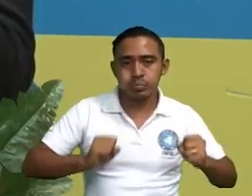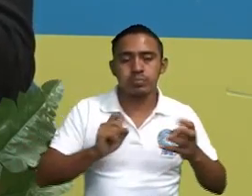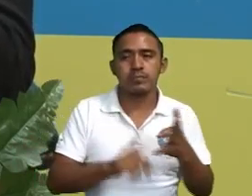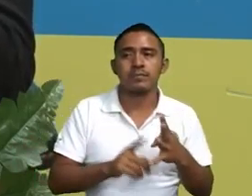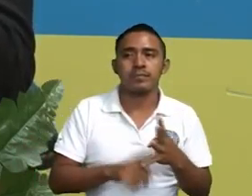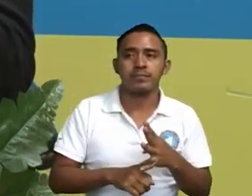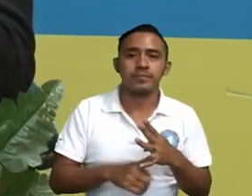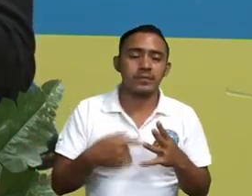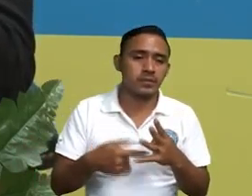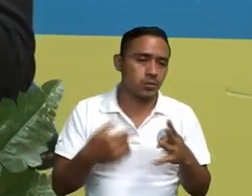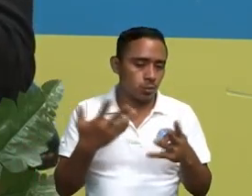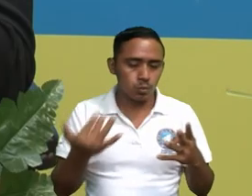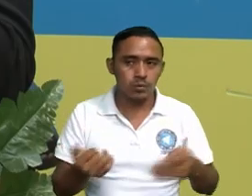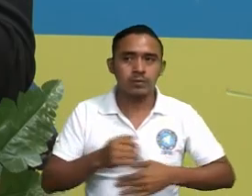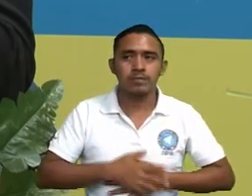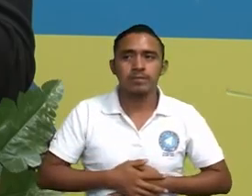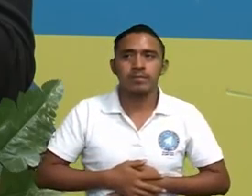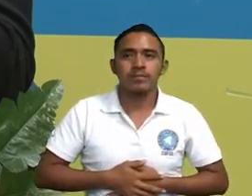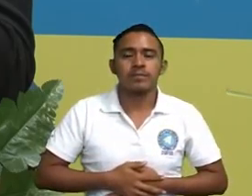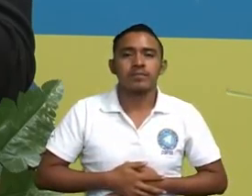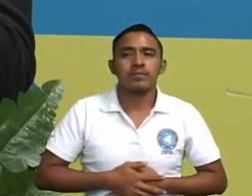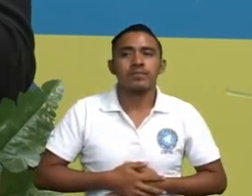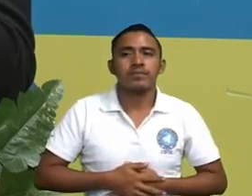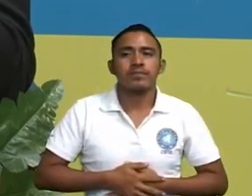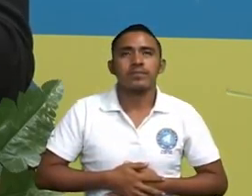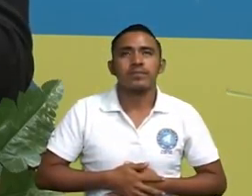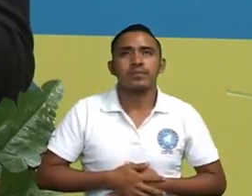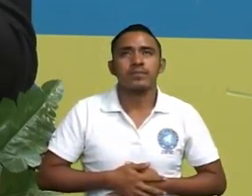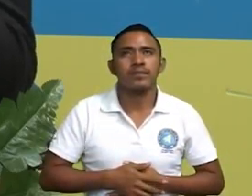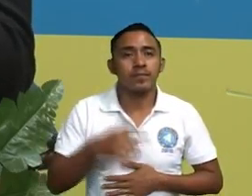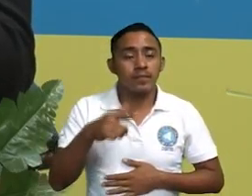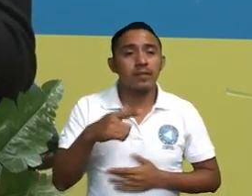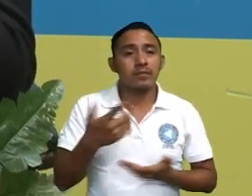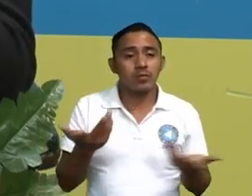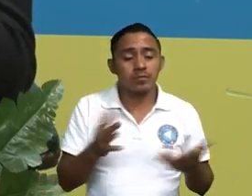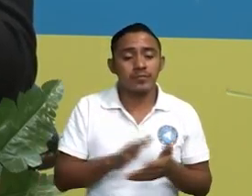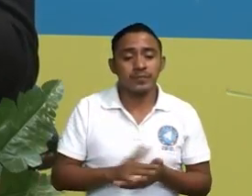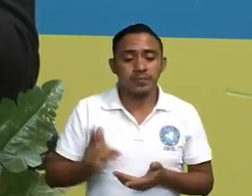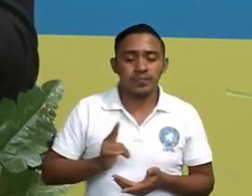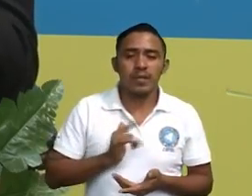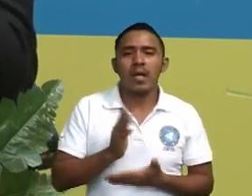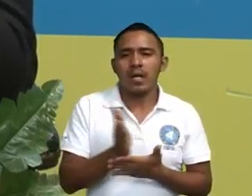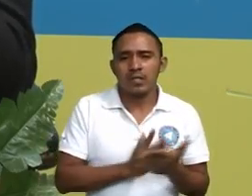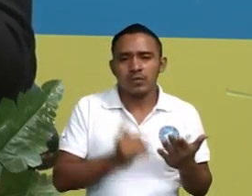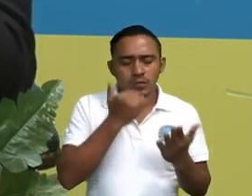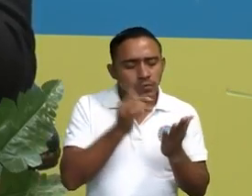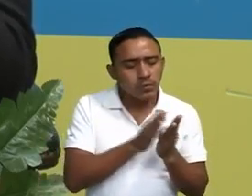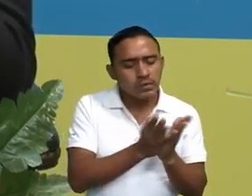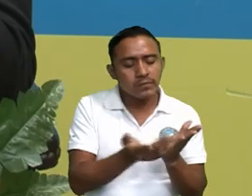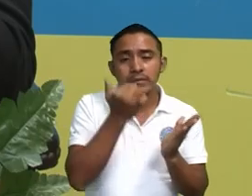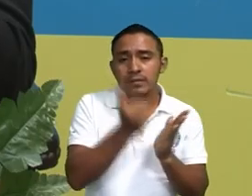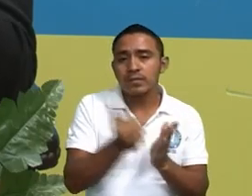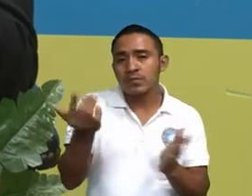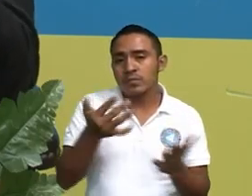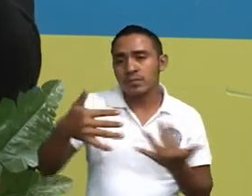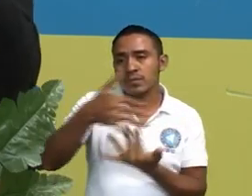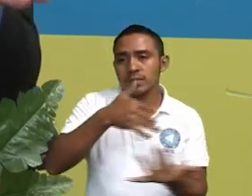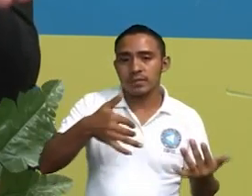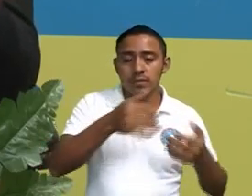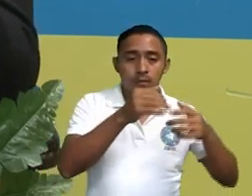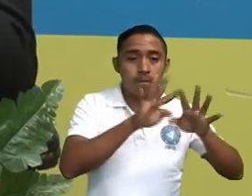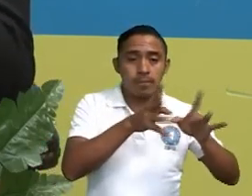fértil. Interesante, ¿ya? Eso. Entonces, esa es la proporción que existe. Alguna literatura habla de que la relación entre que una